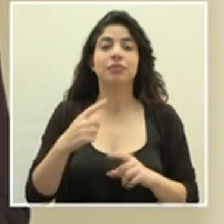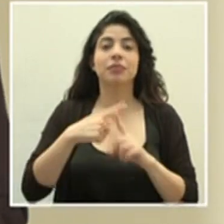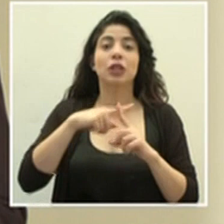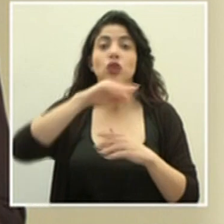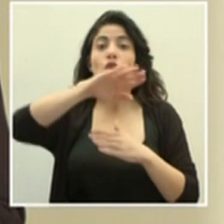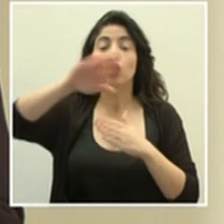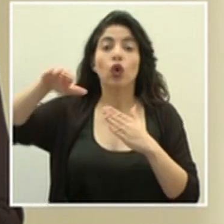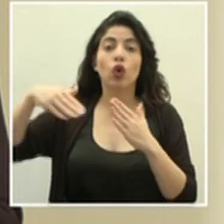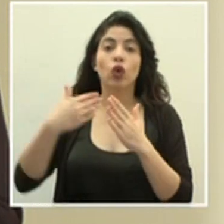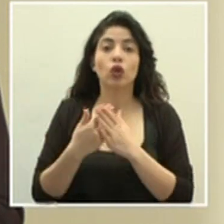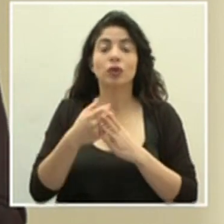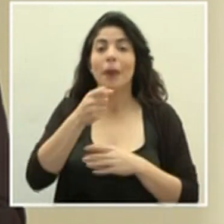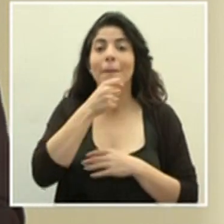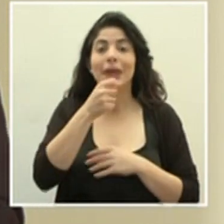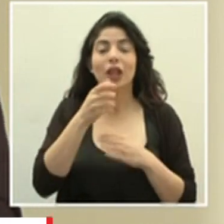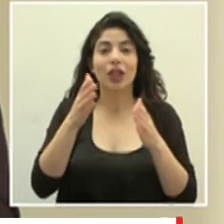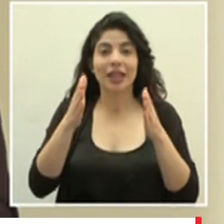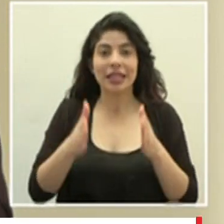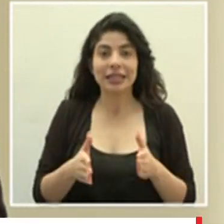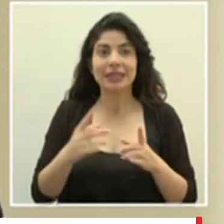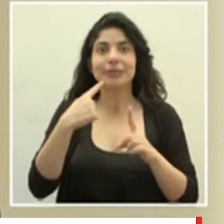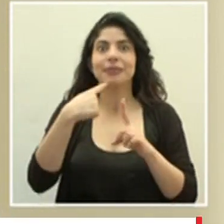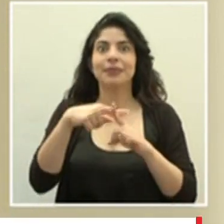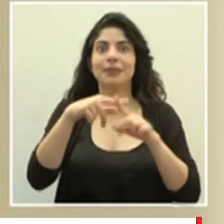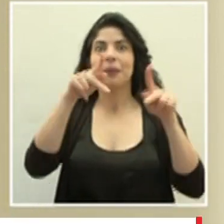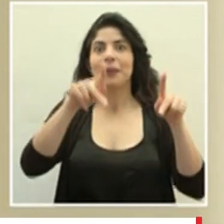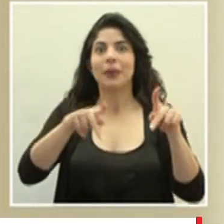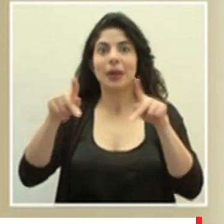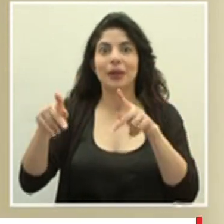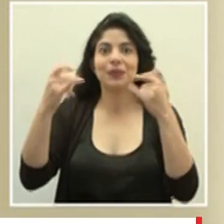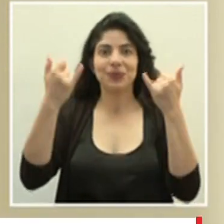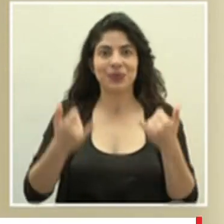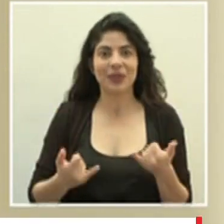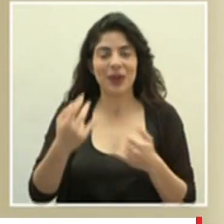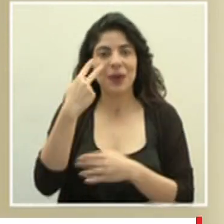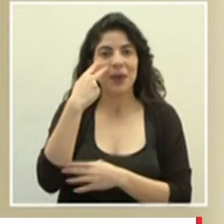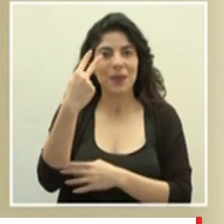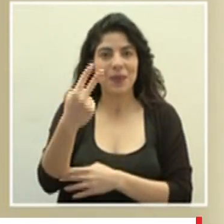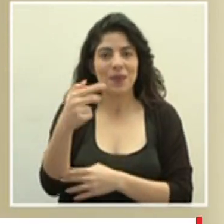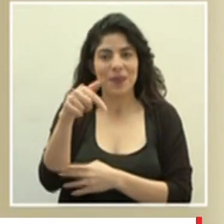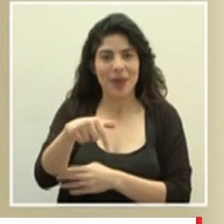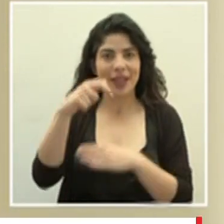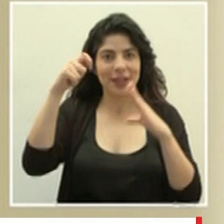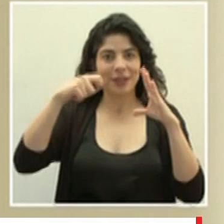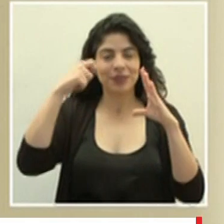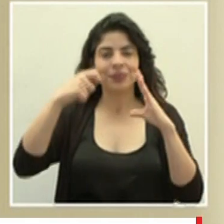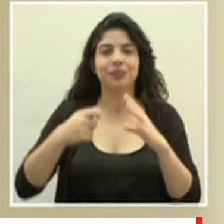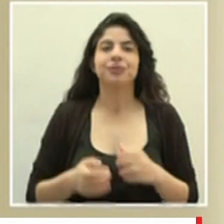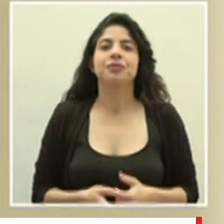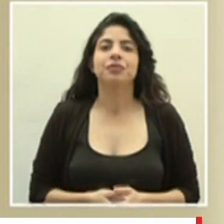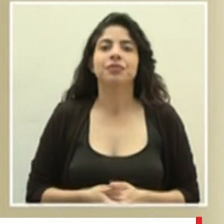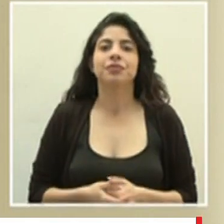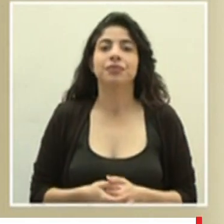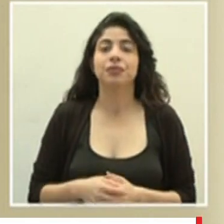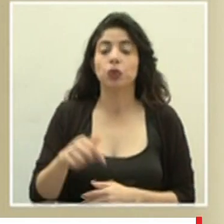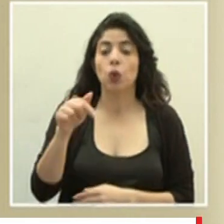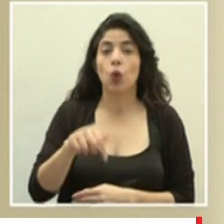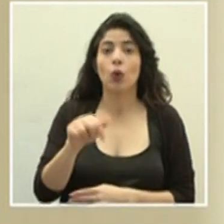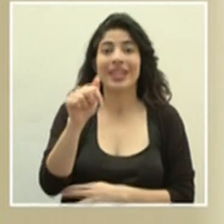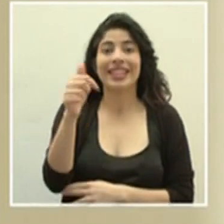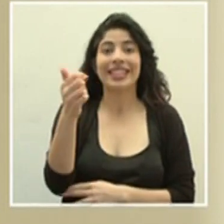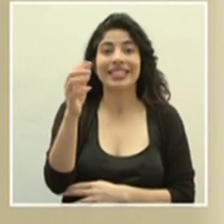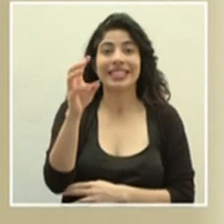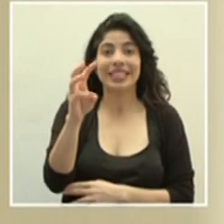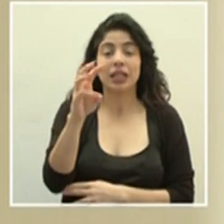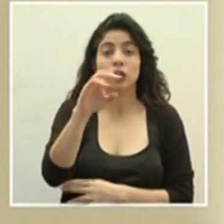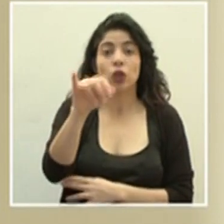los periodistas y gente que está sintonizando esta transmisión. Al ser